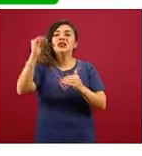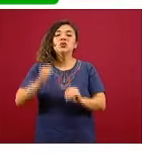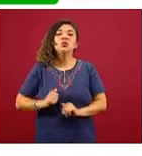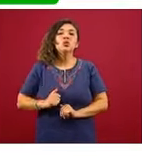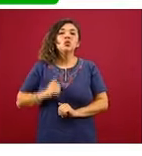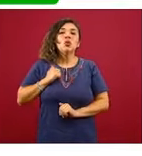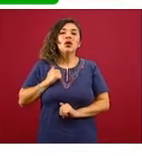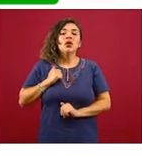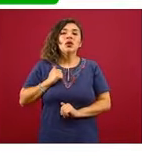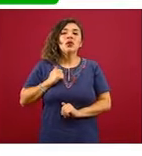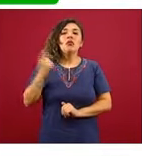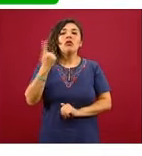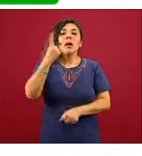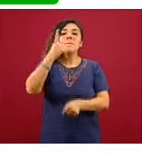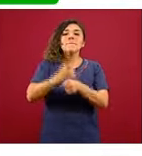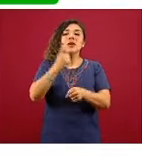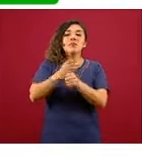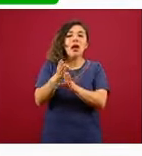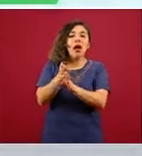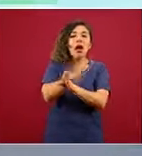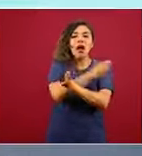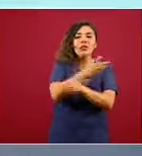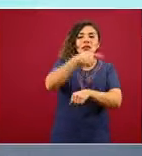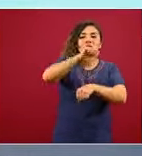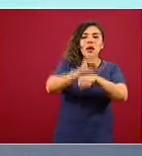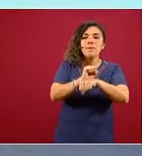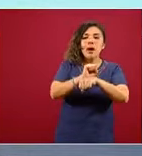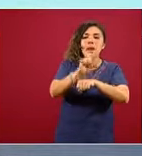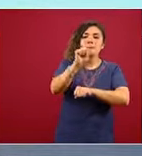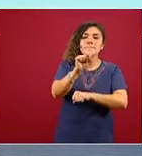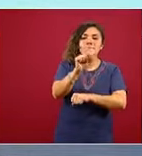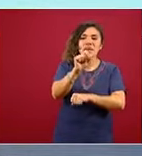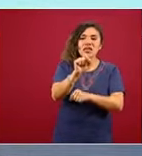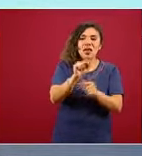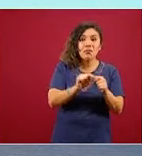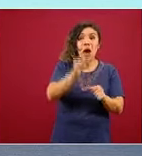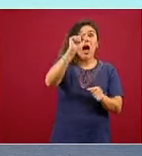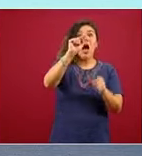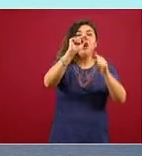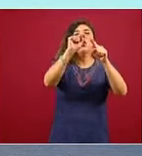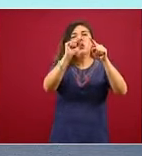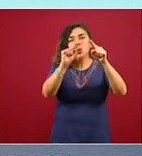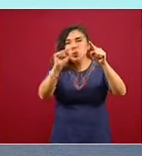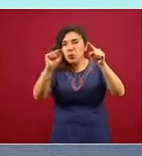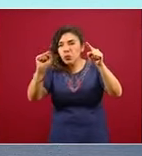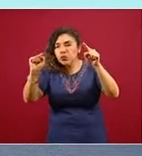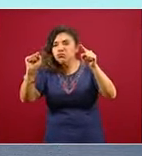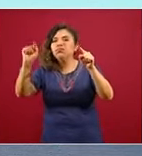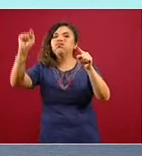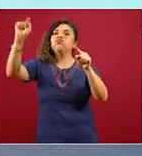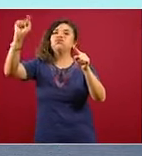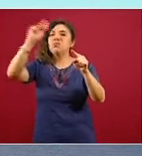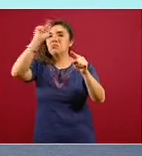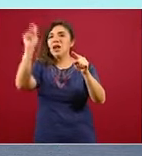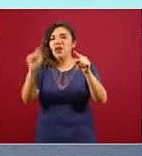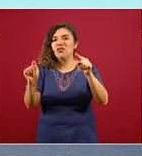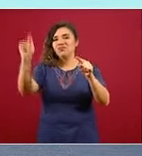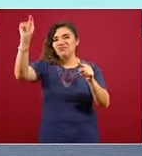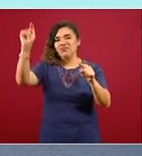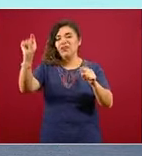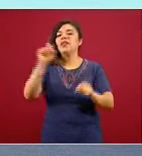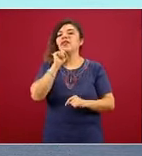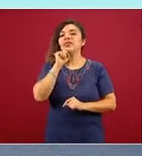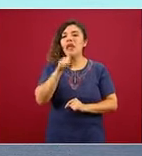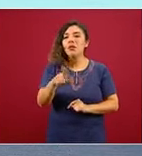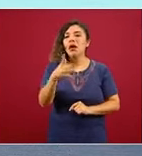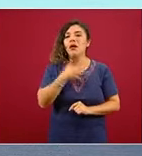superando el primer pico que veíamos en la semana 20, que era el que más alto se había presentado para el estado. Vemos